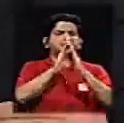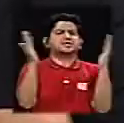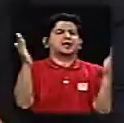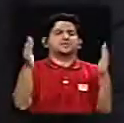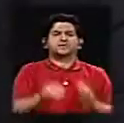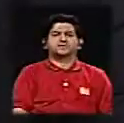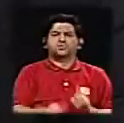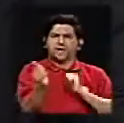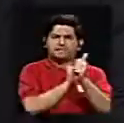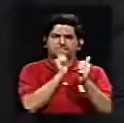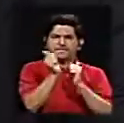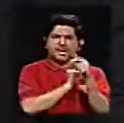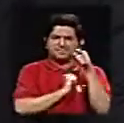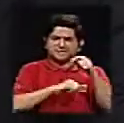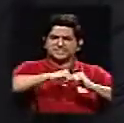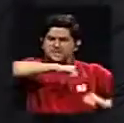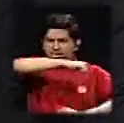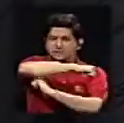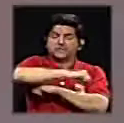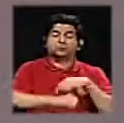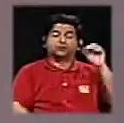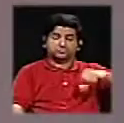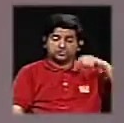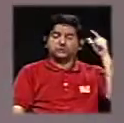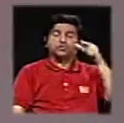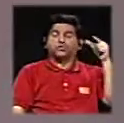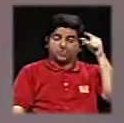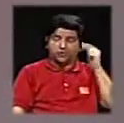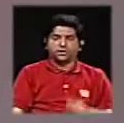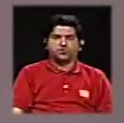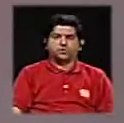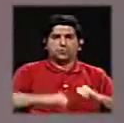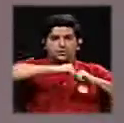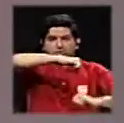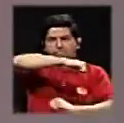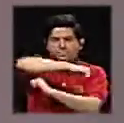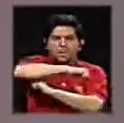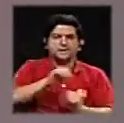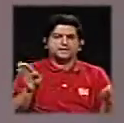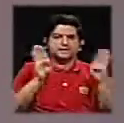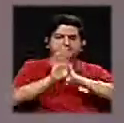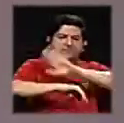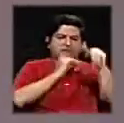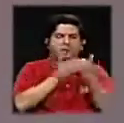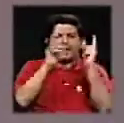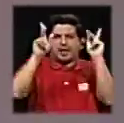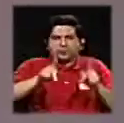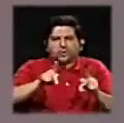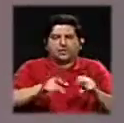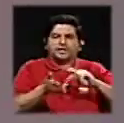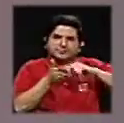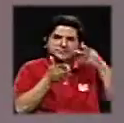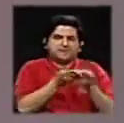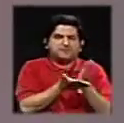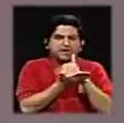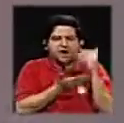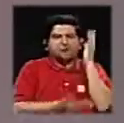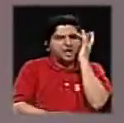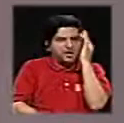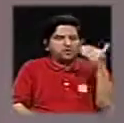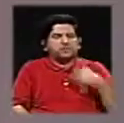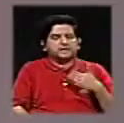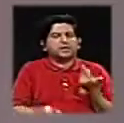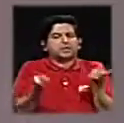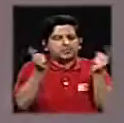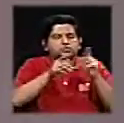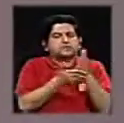para transitar por ese puente? Por supuesto, porque si el paso estaba cerrado para todos los otros ciudadanos es porque había alguna preocupación de que algo